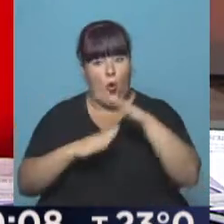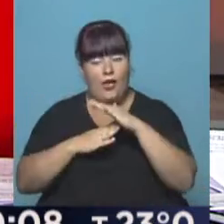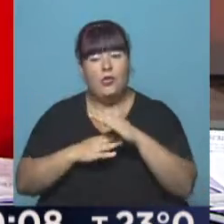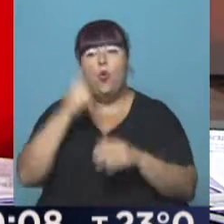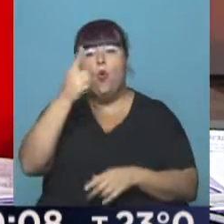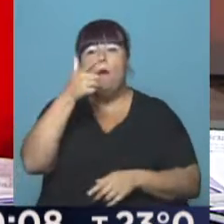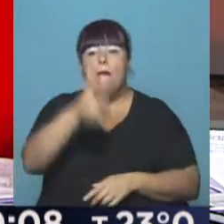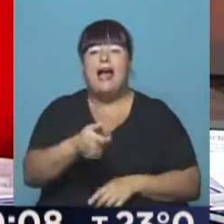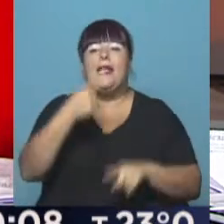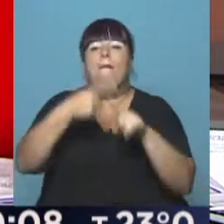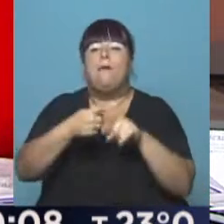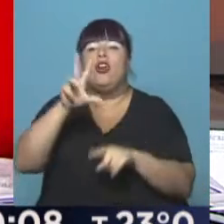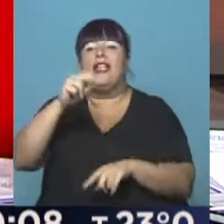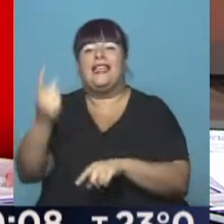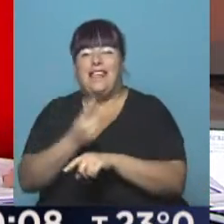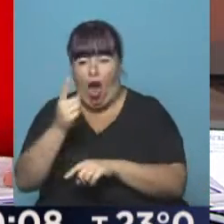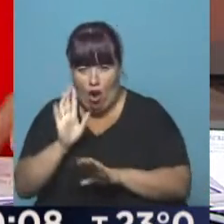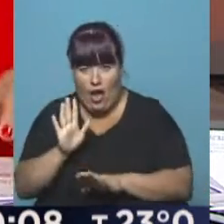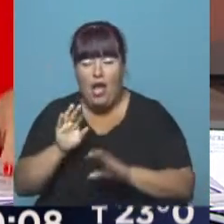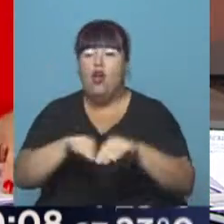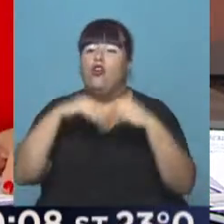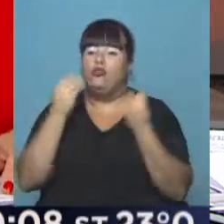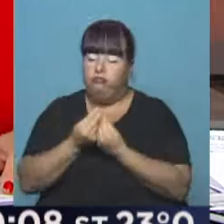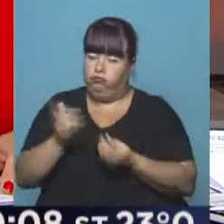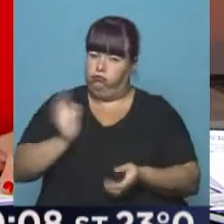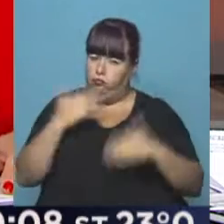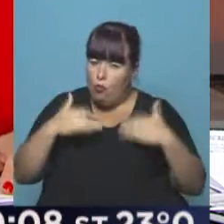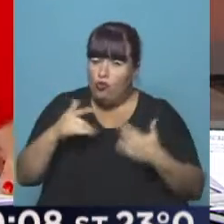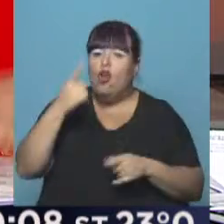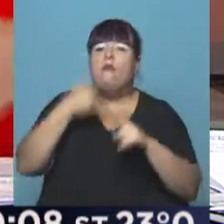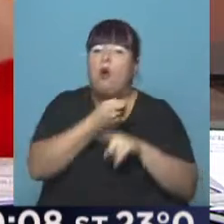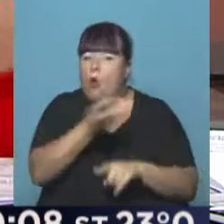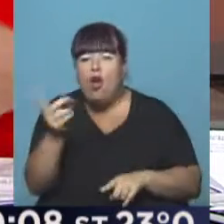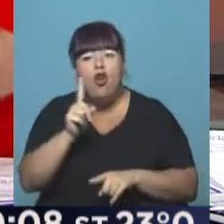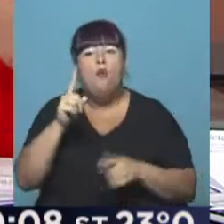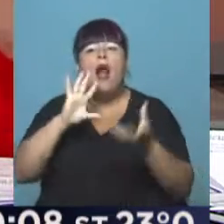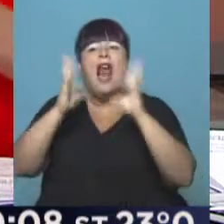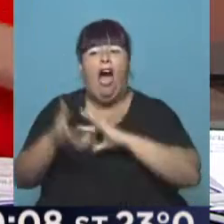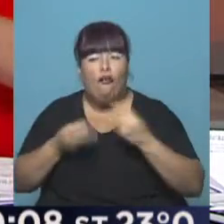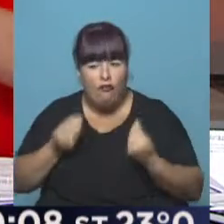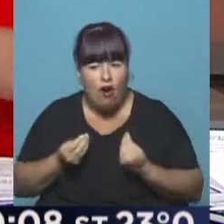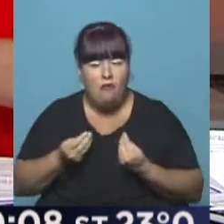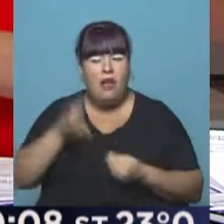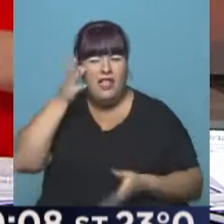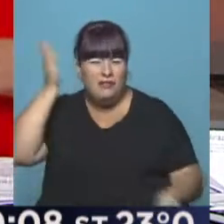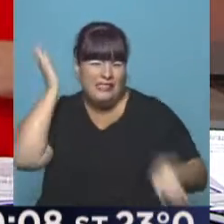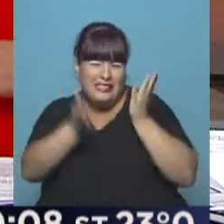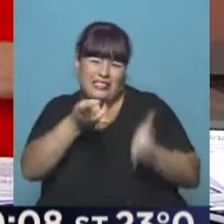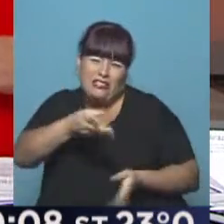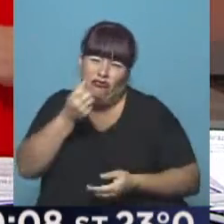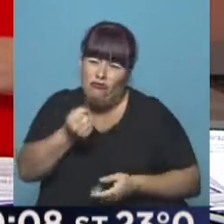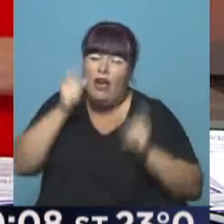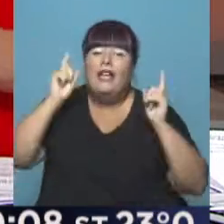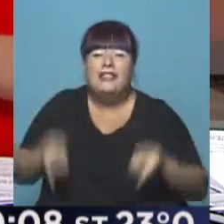un femicidio cada 30 horas una cifra que alarma pero no sólo por la cantidad sino por la modalidad por el nivel de violencia y también